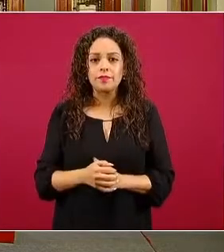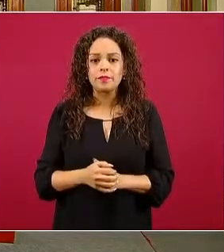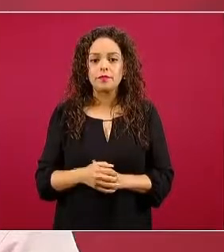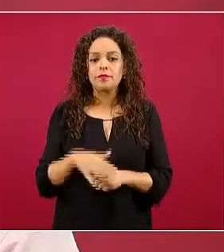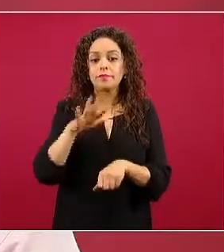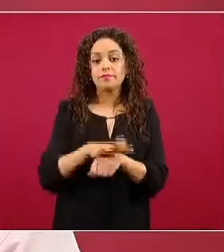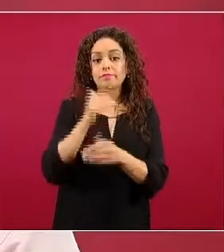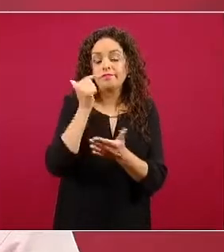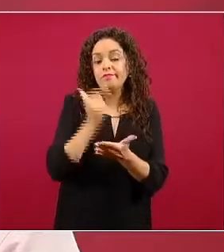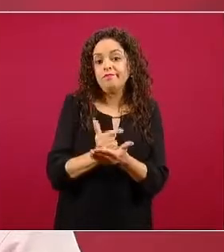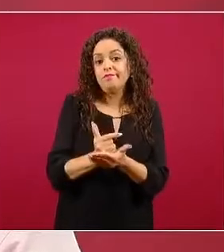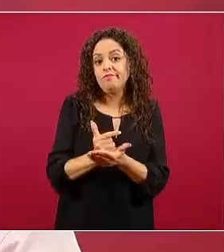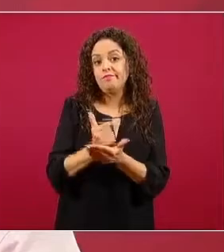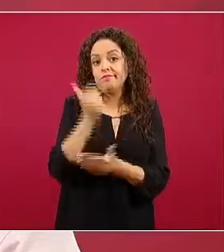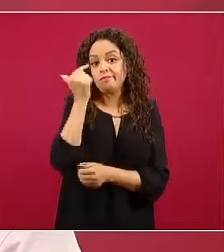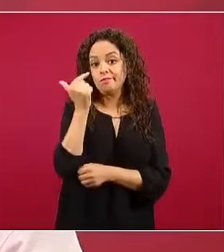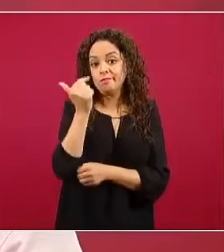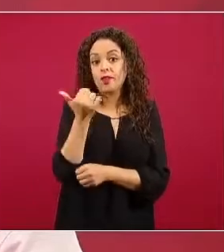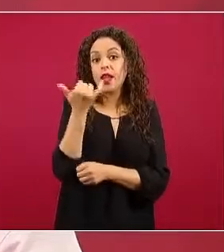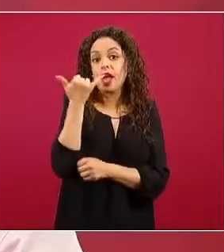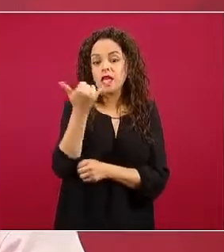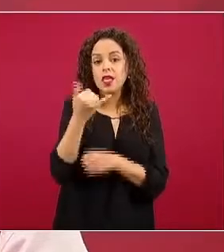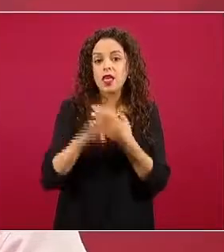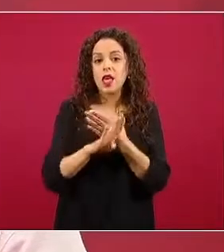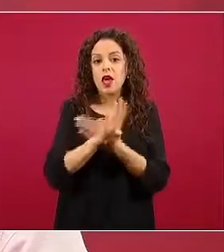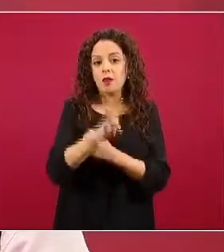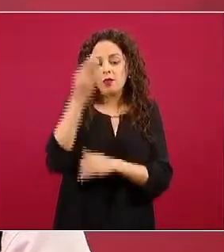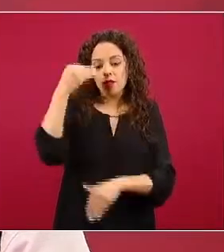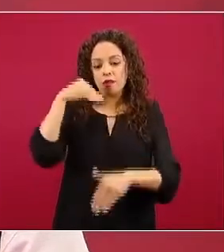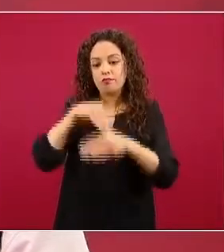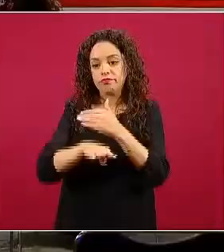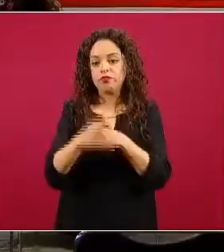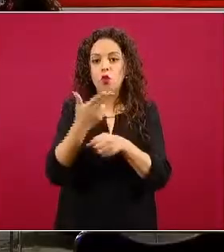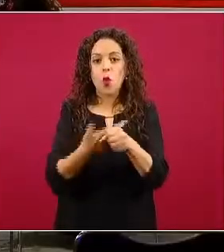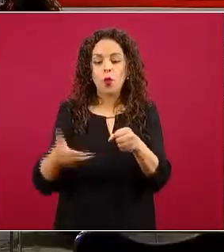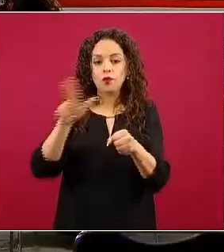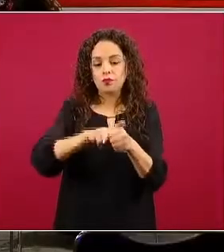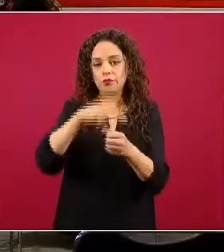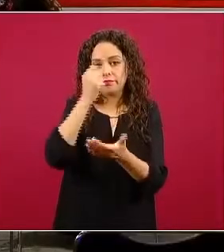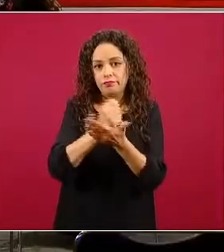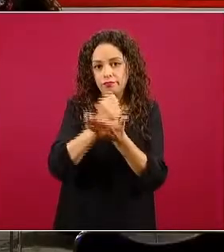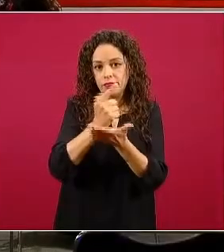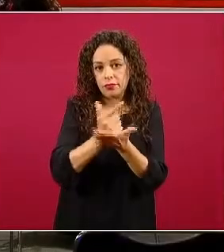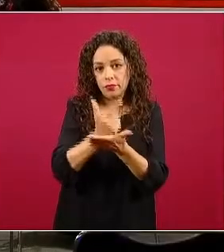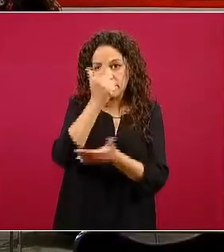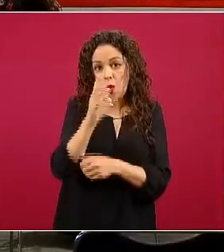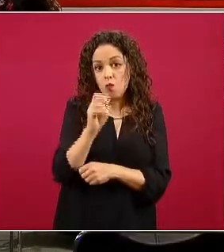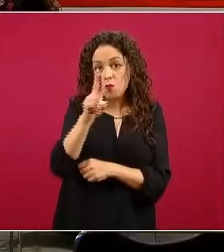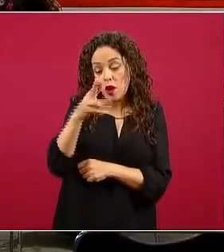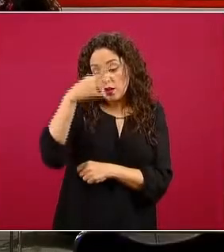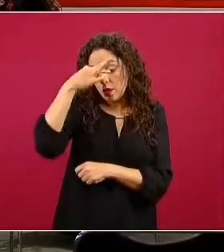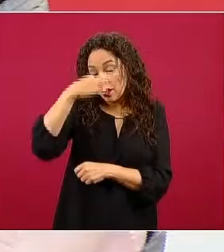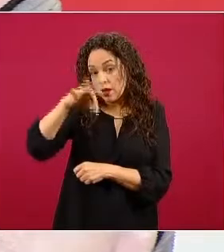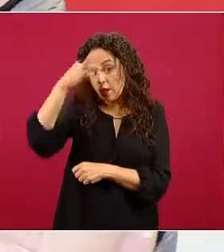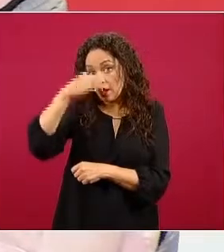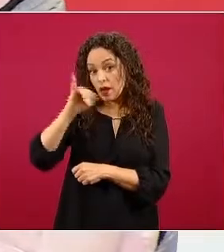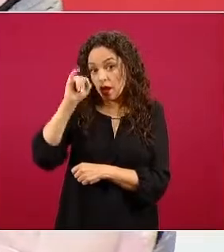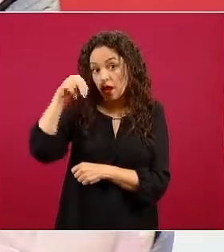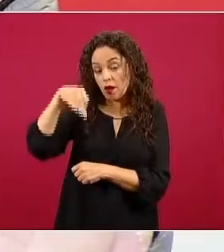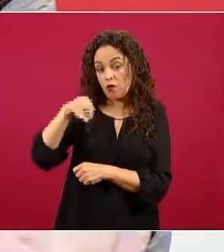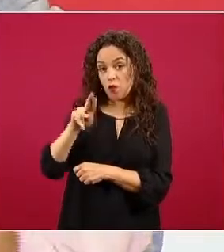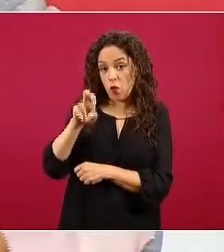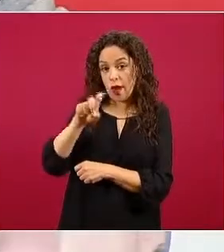y la probabilidad de ingresar a una unidad de cuidados intensivos por influenza. Entonces, existen estas